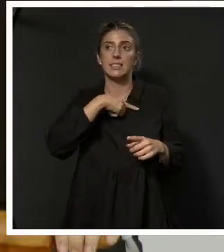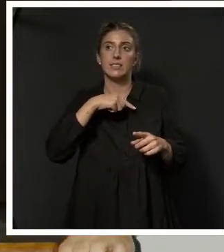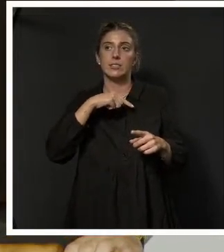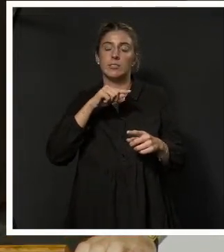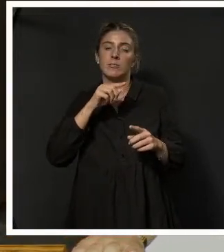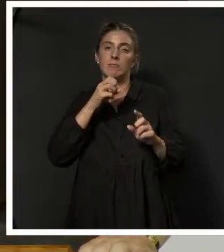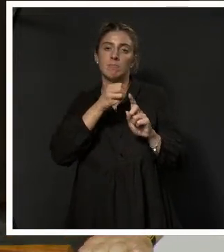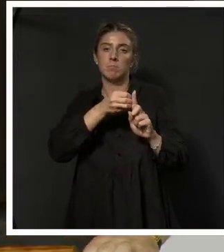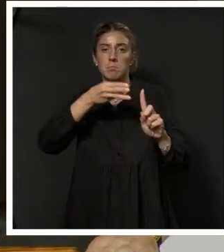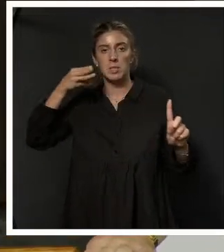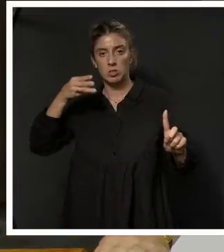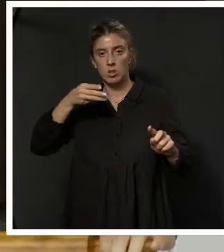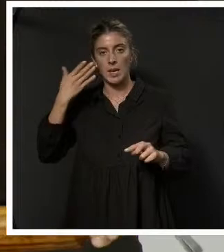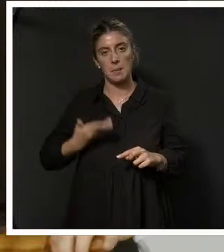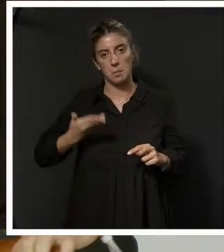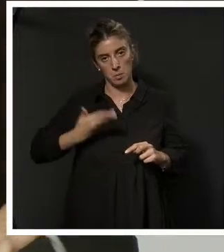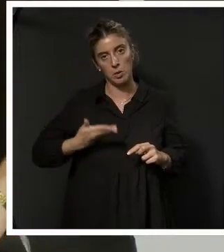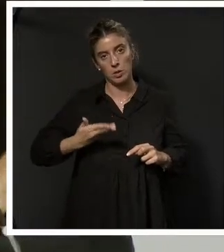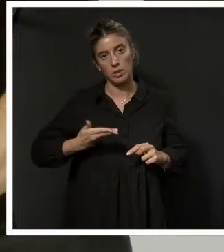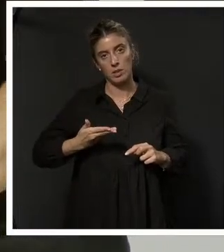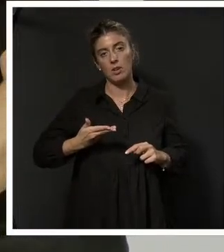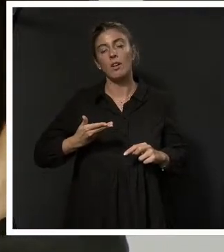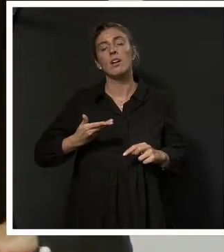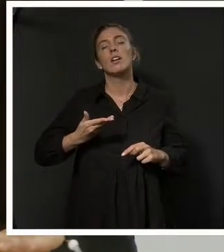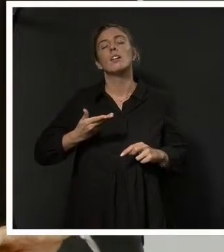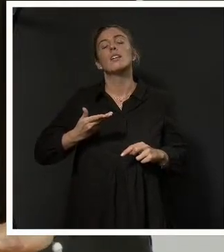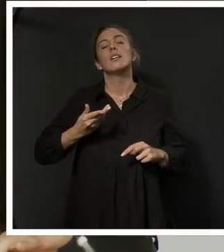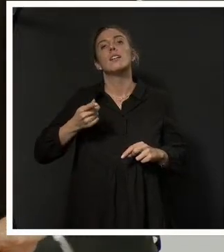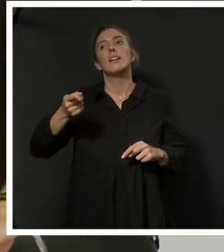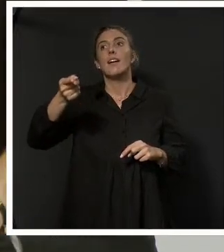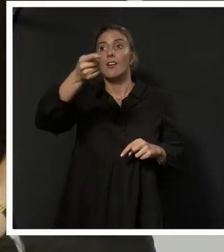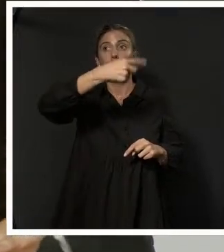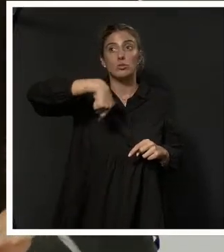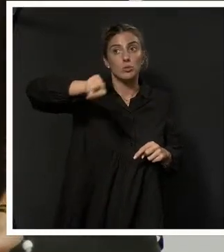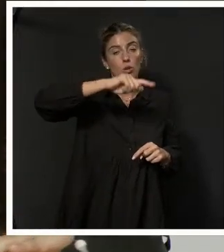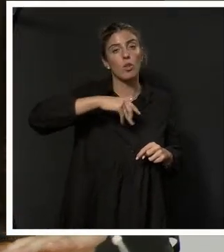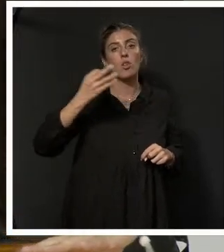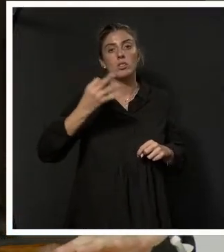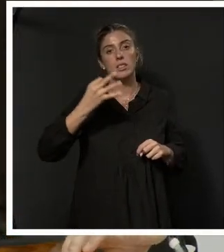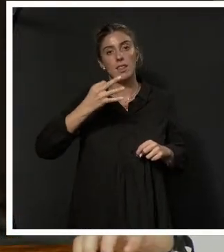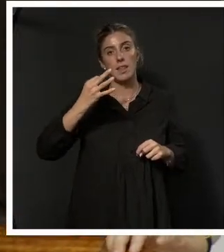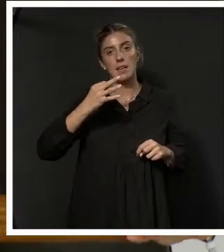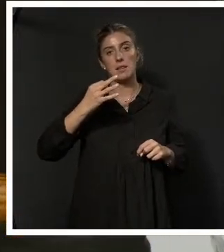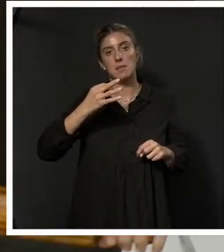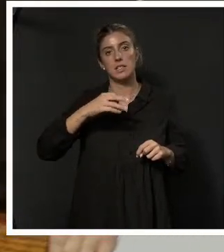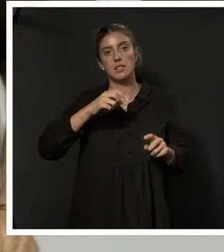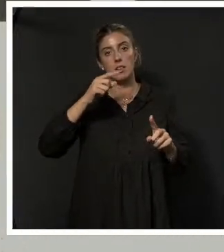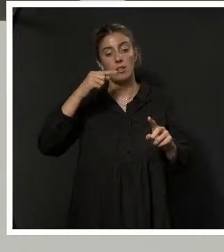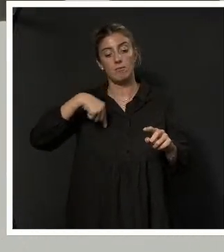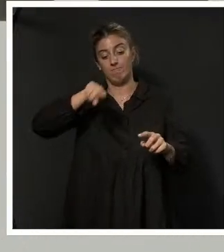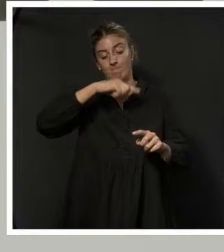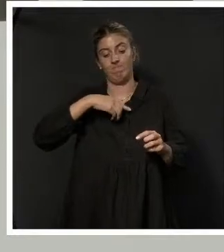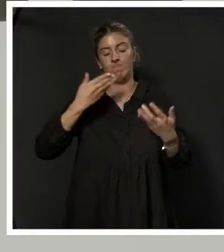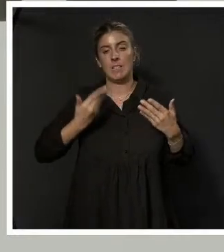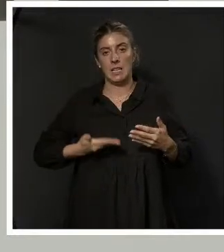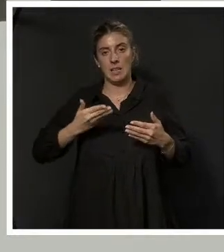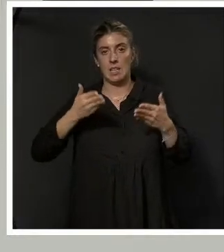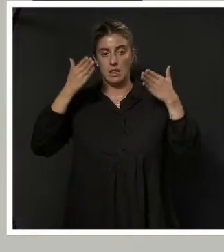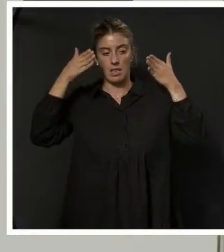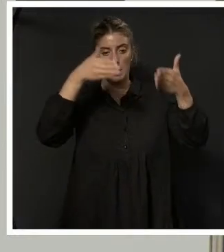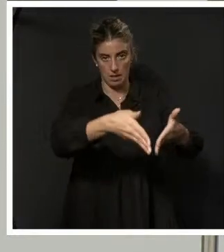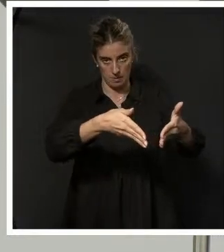ha de transmitir un peso que esa misión es de Todos la gente que tengo foco maíz No